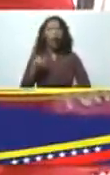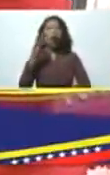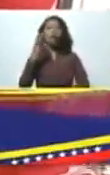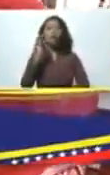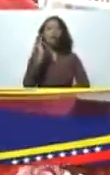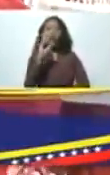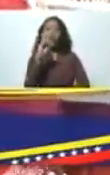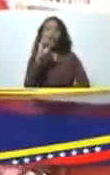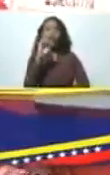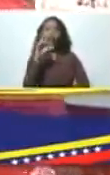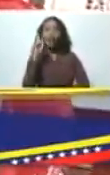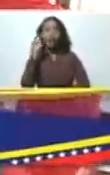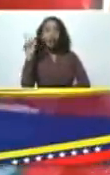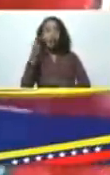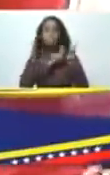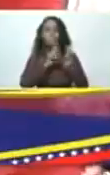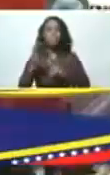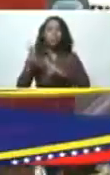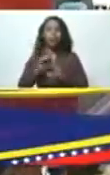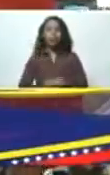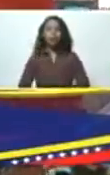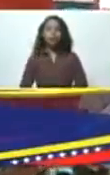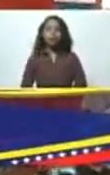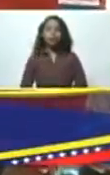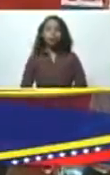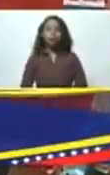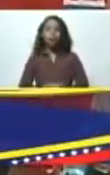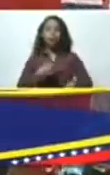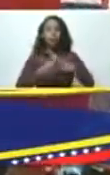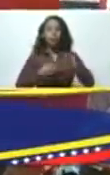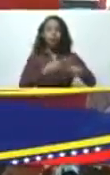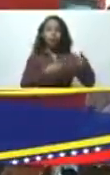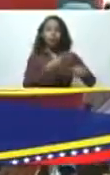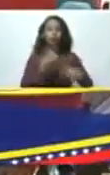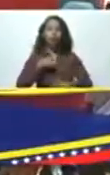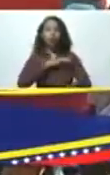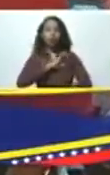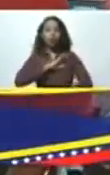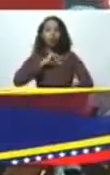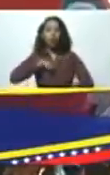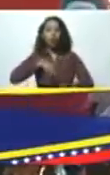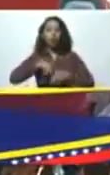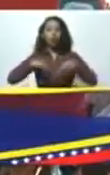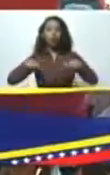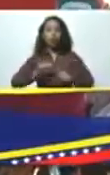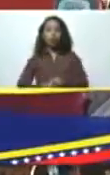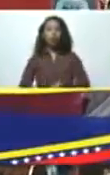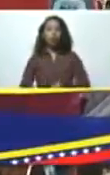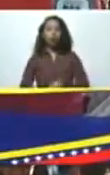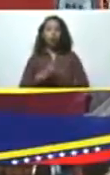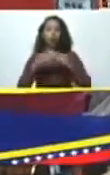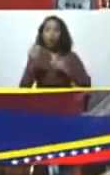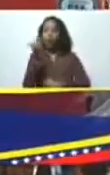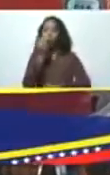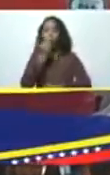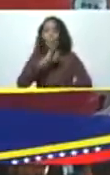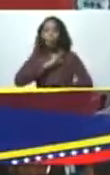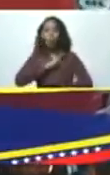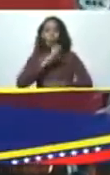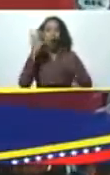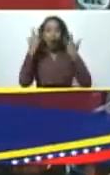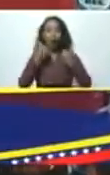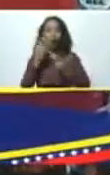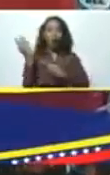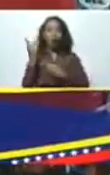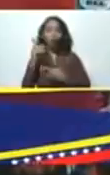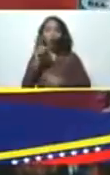Soteldo conoce el plan Fidel de producir en nuestra tierra todo el alimento para animales. Eso que ustedes